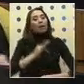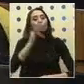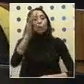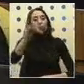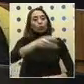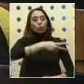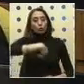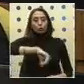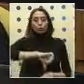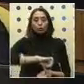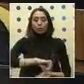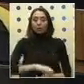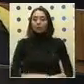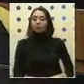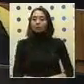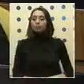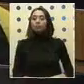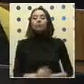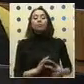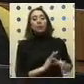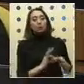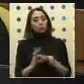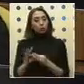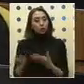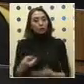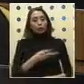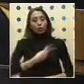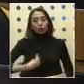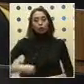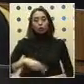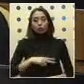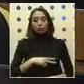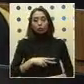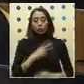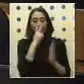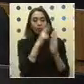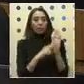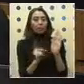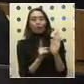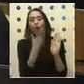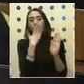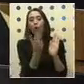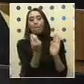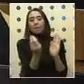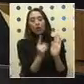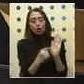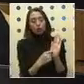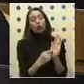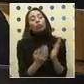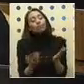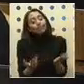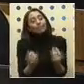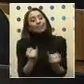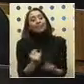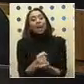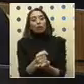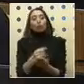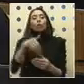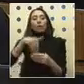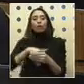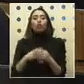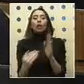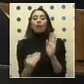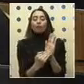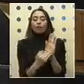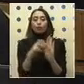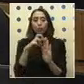en nuestro país. Por esa razón nosotros, si bien no es lo óptimo, pero sí ayuda, nosotros vamos a votar a favor